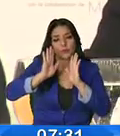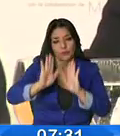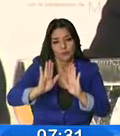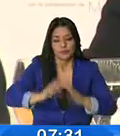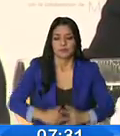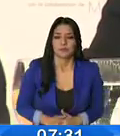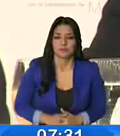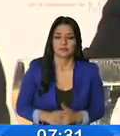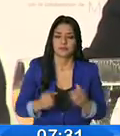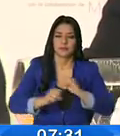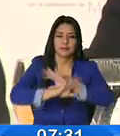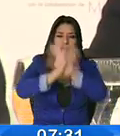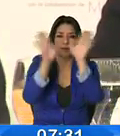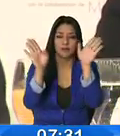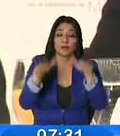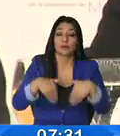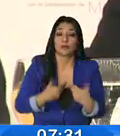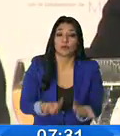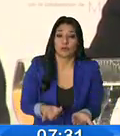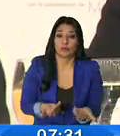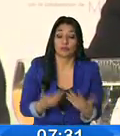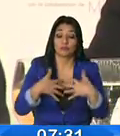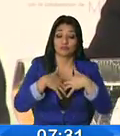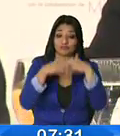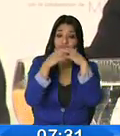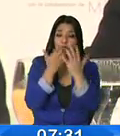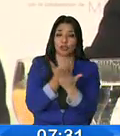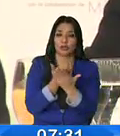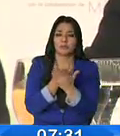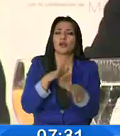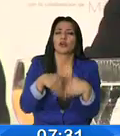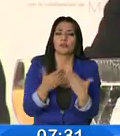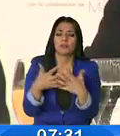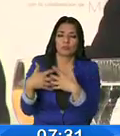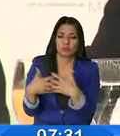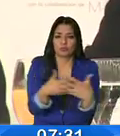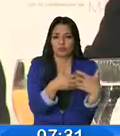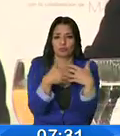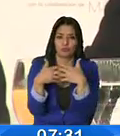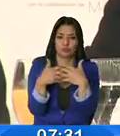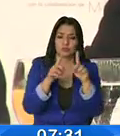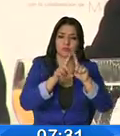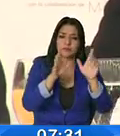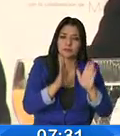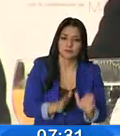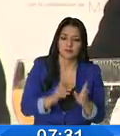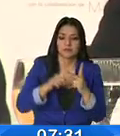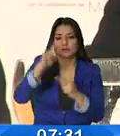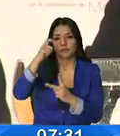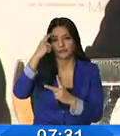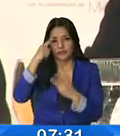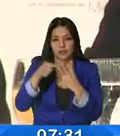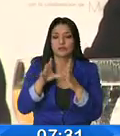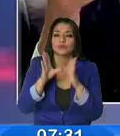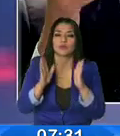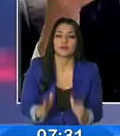claros de que la única forma de salir adelante es juntos. Empresarios, gobiernos,